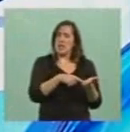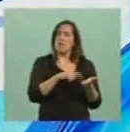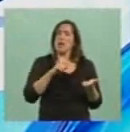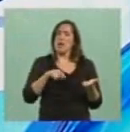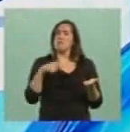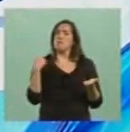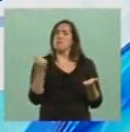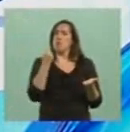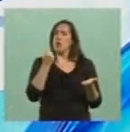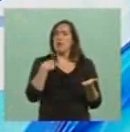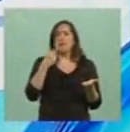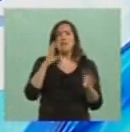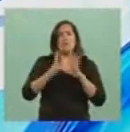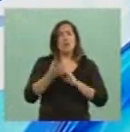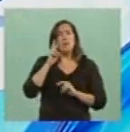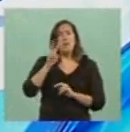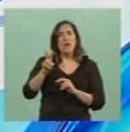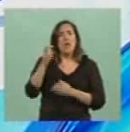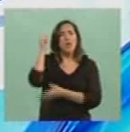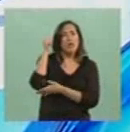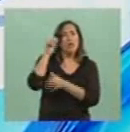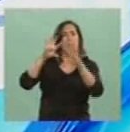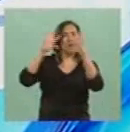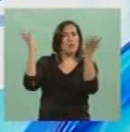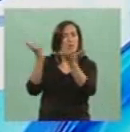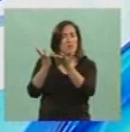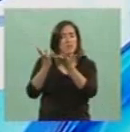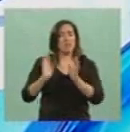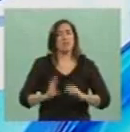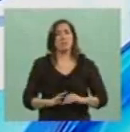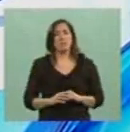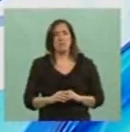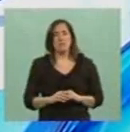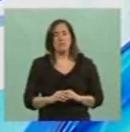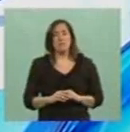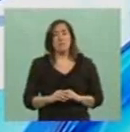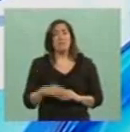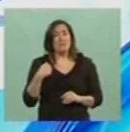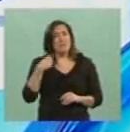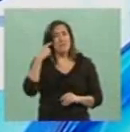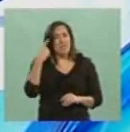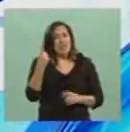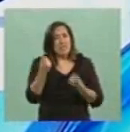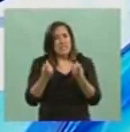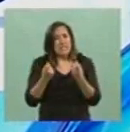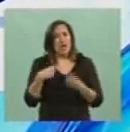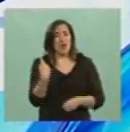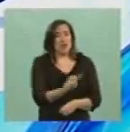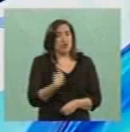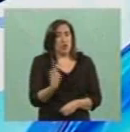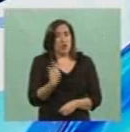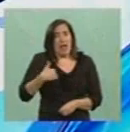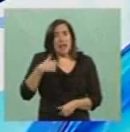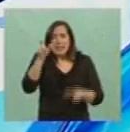visión de los problemas de la economía mundial. Creo realmente que es necesario que todos los argentinos valoremos el